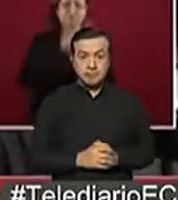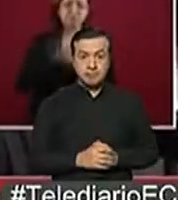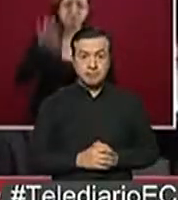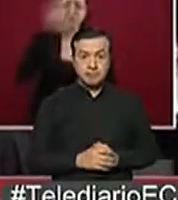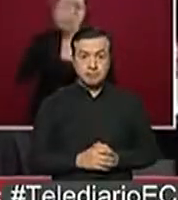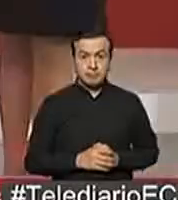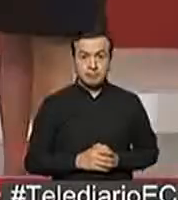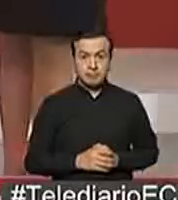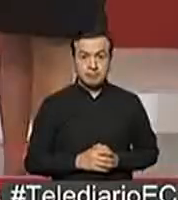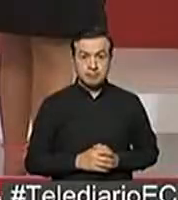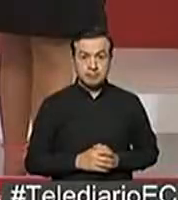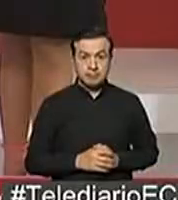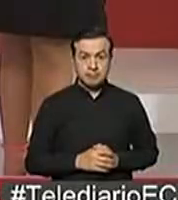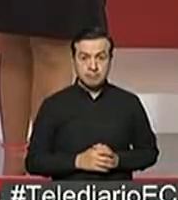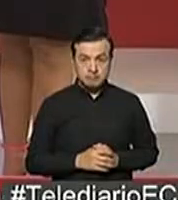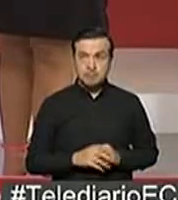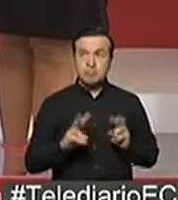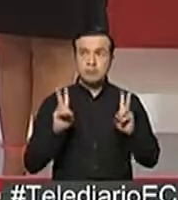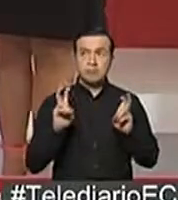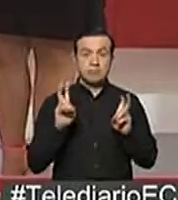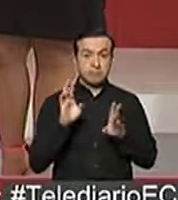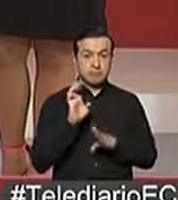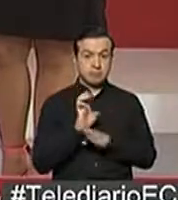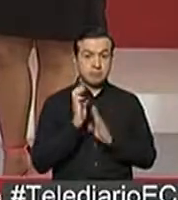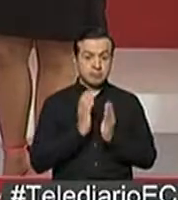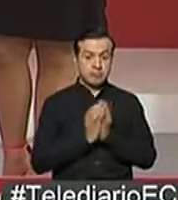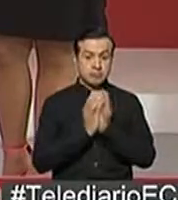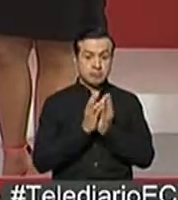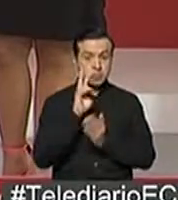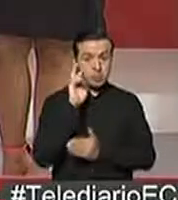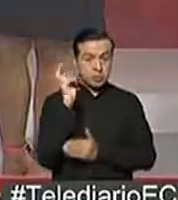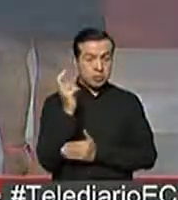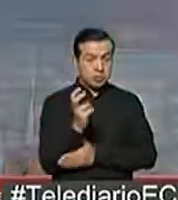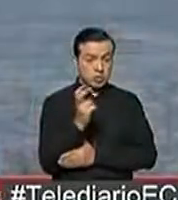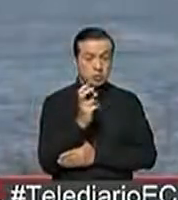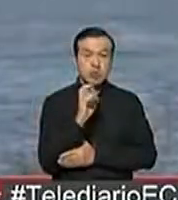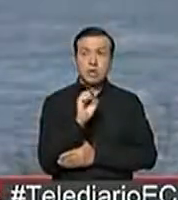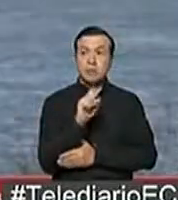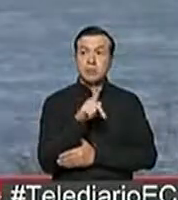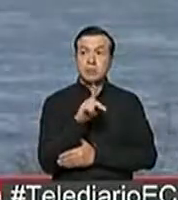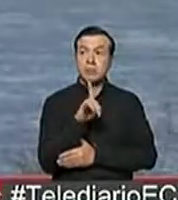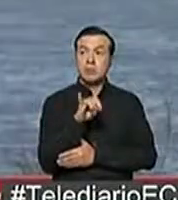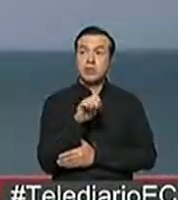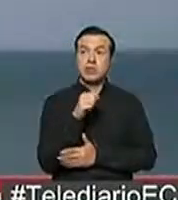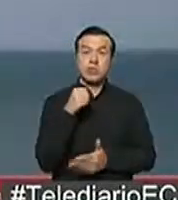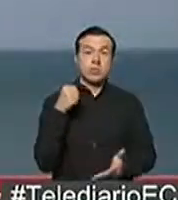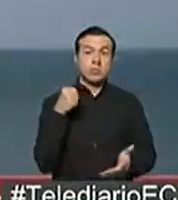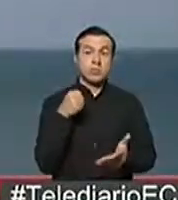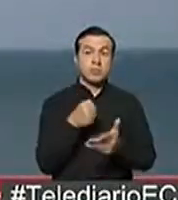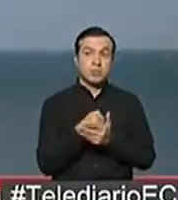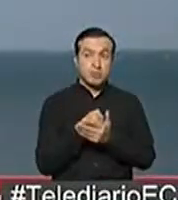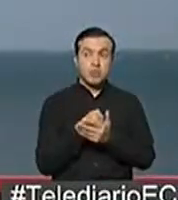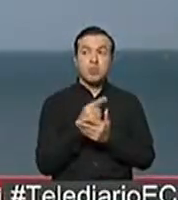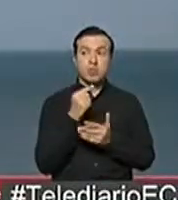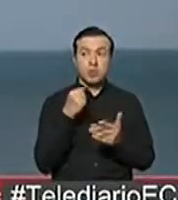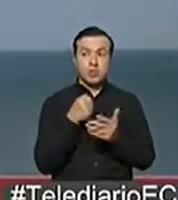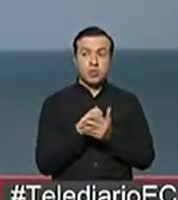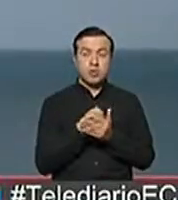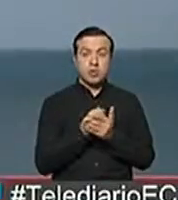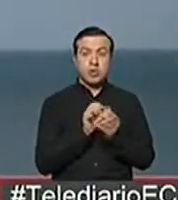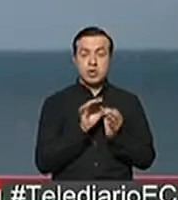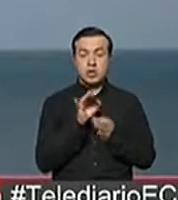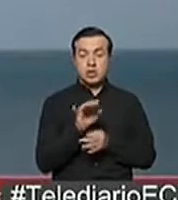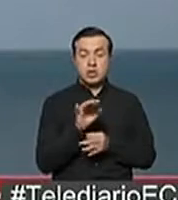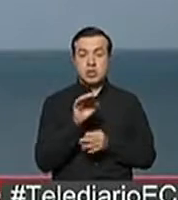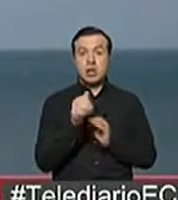Públicos. En temas nacionales, la embarcación turística Celebrity Expedition encalló este martes de forma parcial en la isla Isabel, la